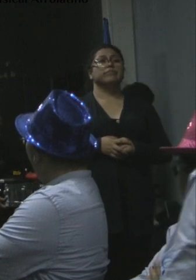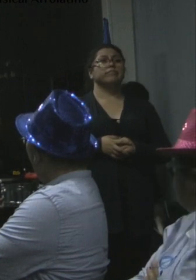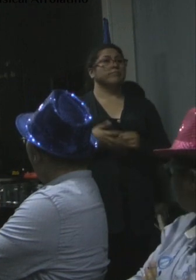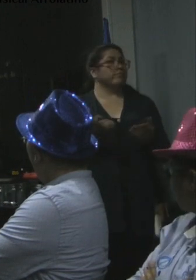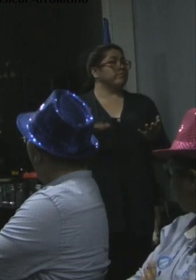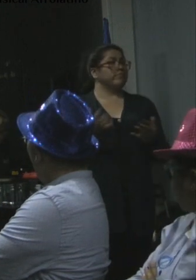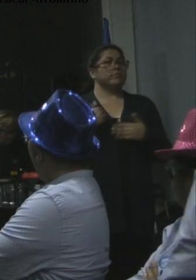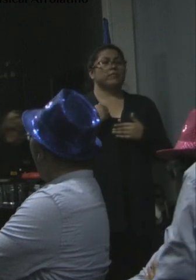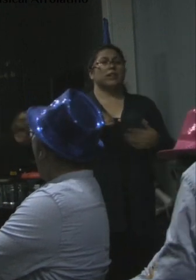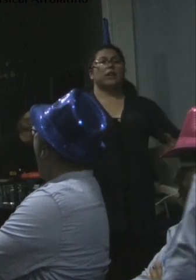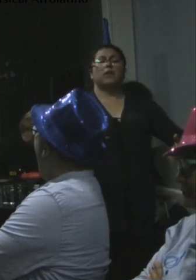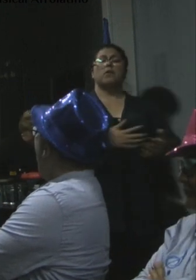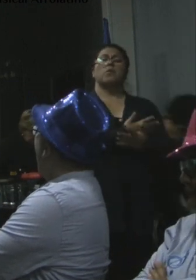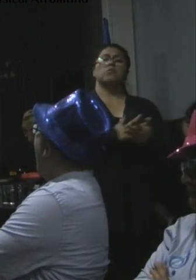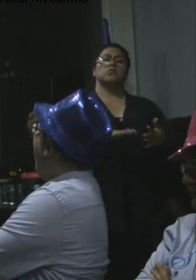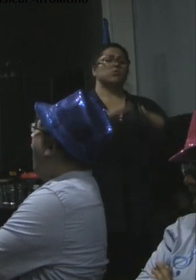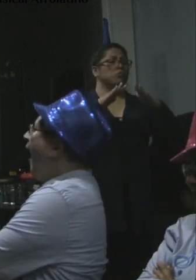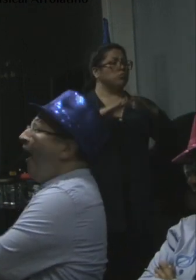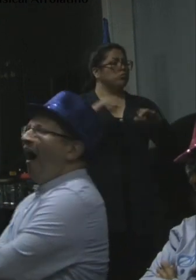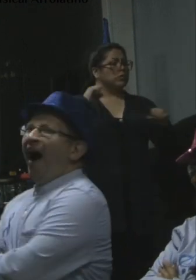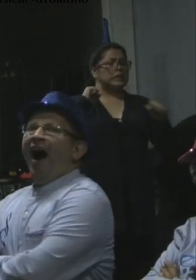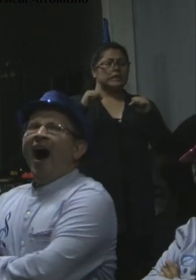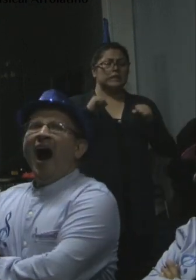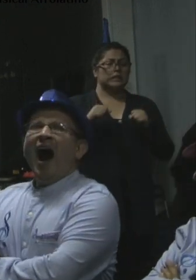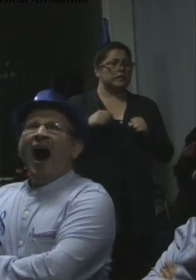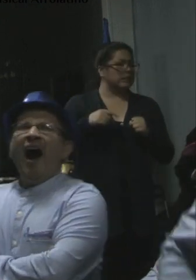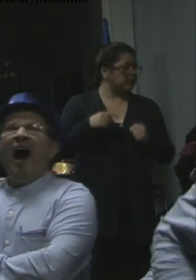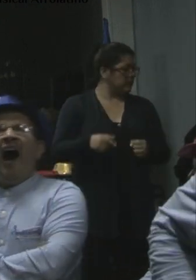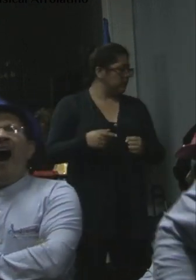Y bueno, para mí la música salsa es un género